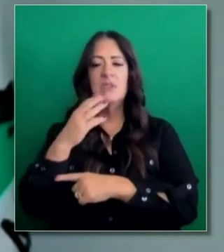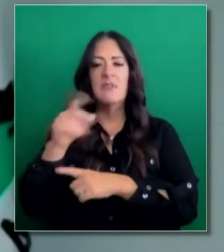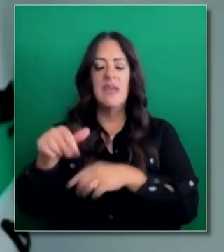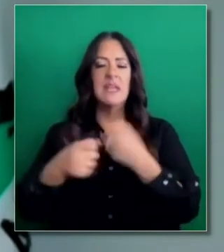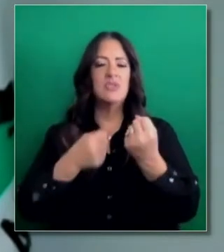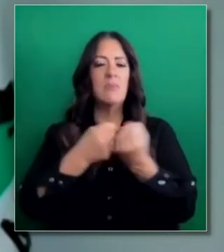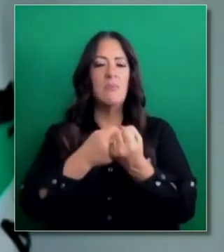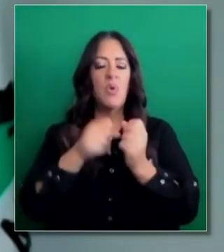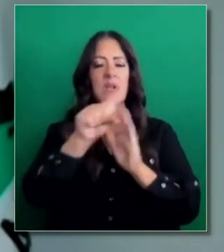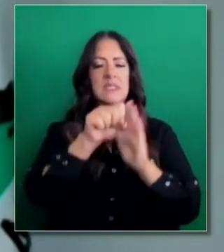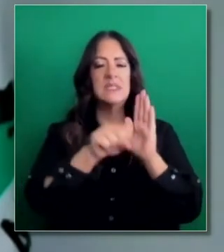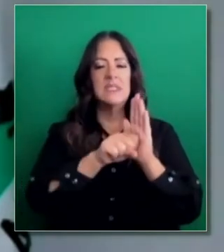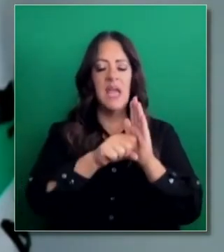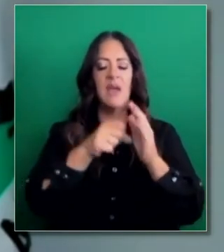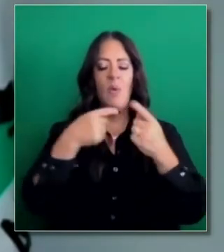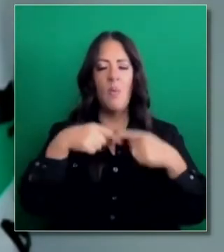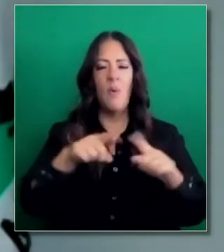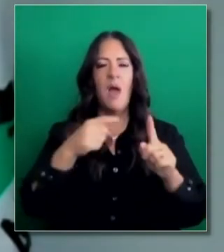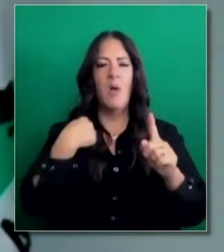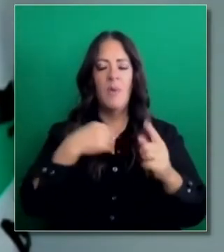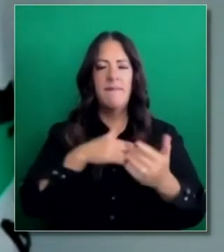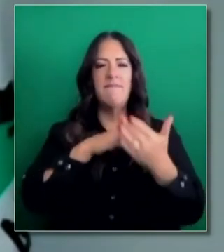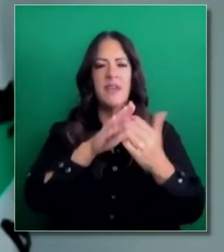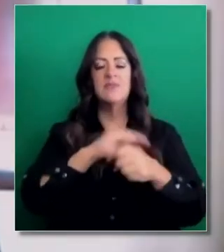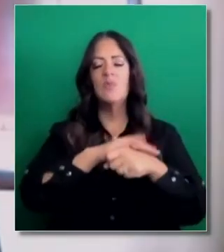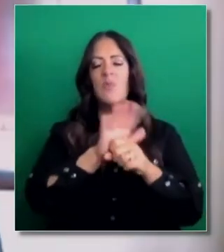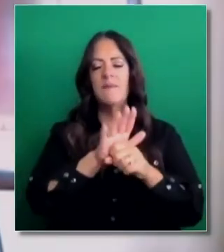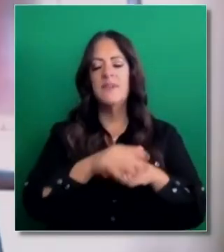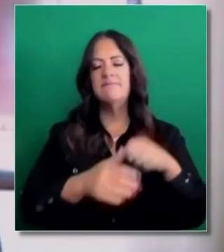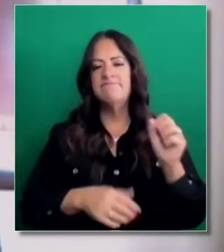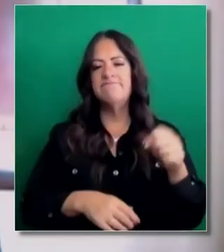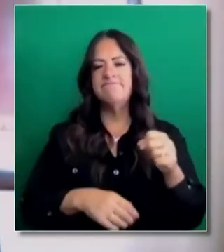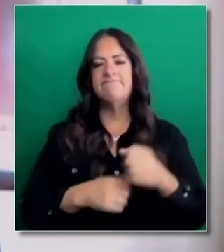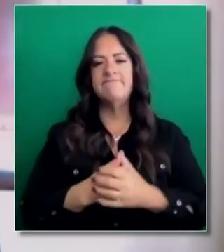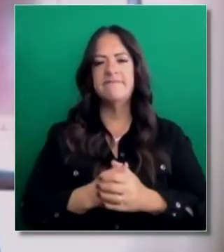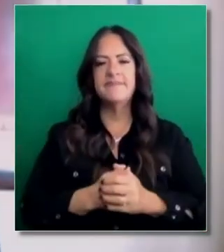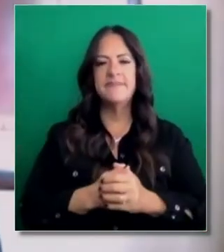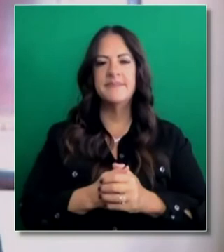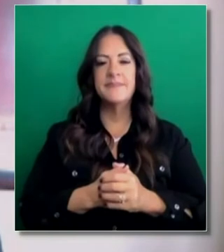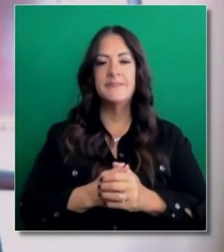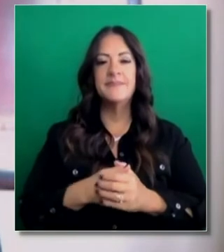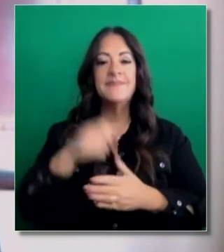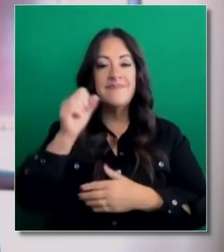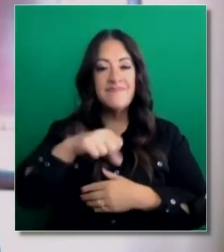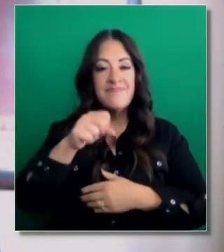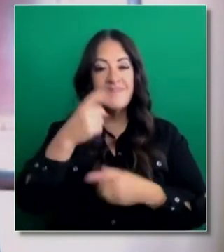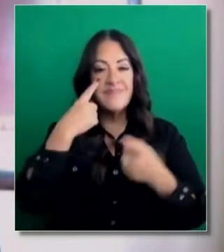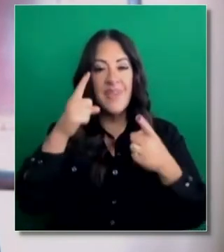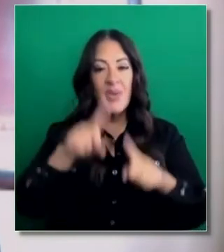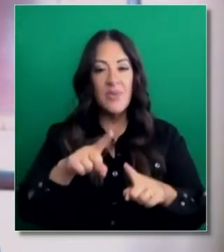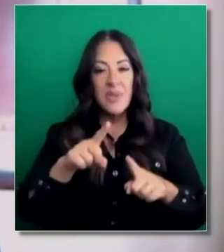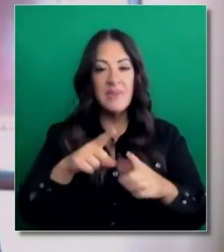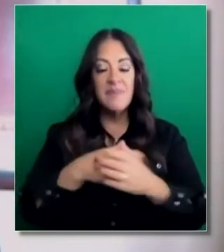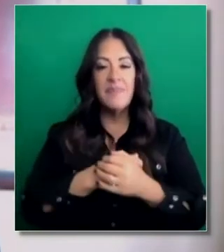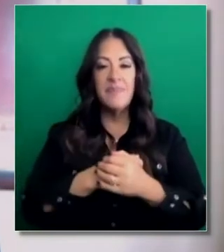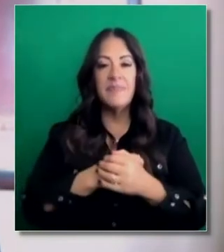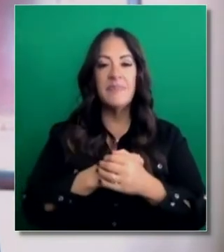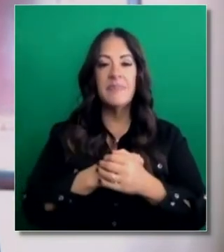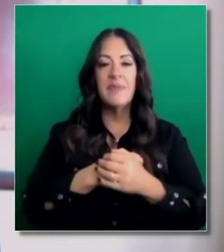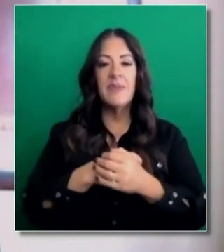forma de apoyar al estado en su lucha contra el correo sí doctor galli como lo decía el gobernador